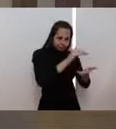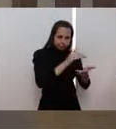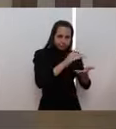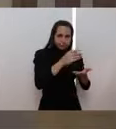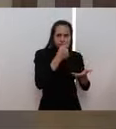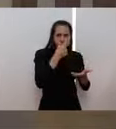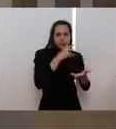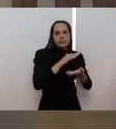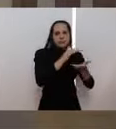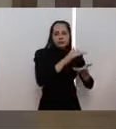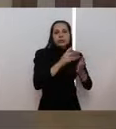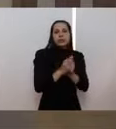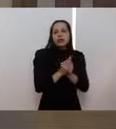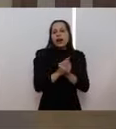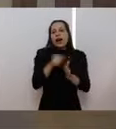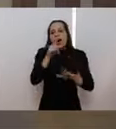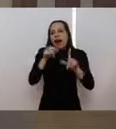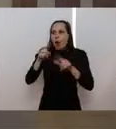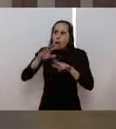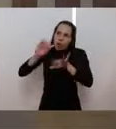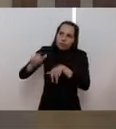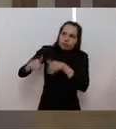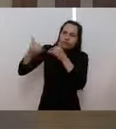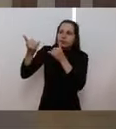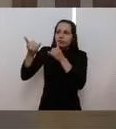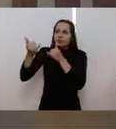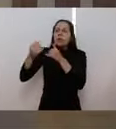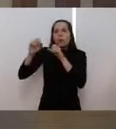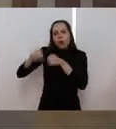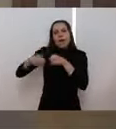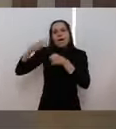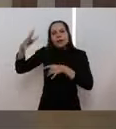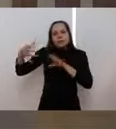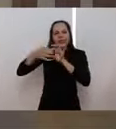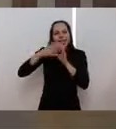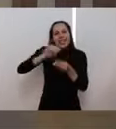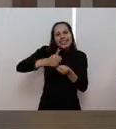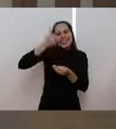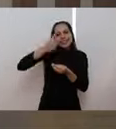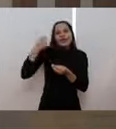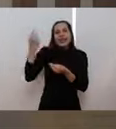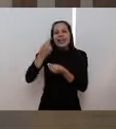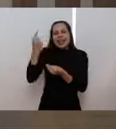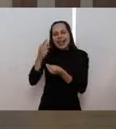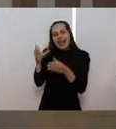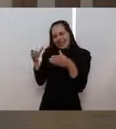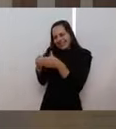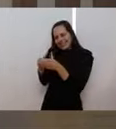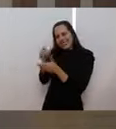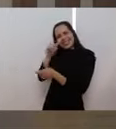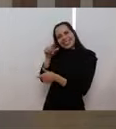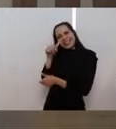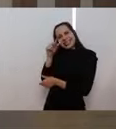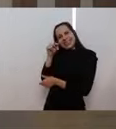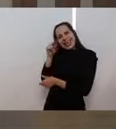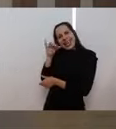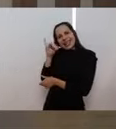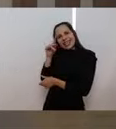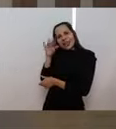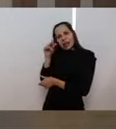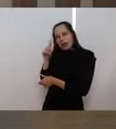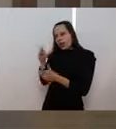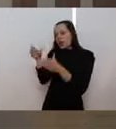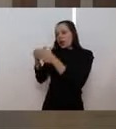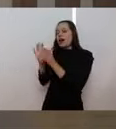medicamento los que son de teleconsulta se articula con la dirección general de sanidad militar y mediante unos procesos que